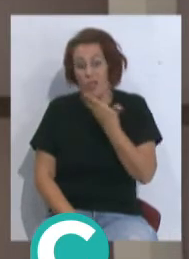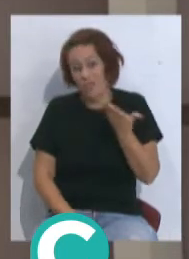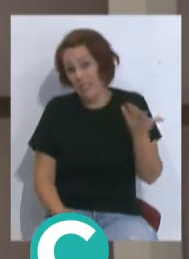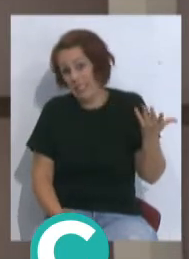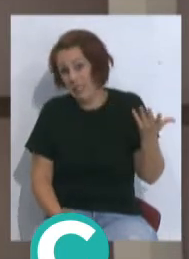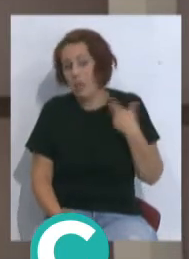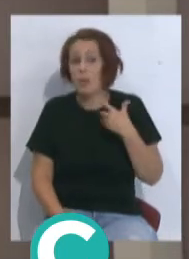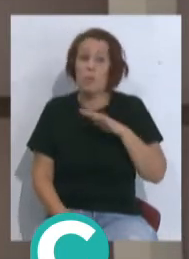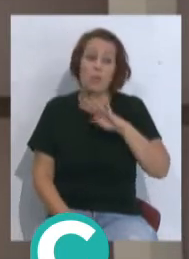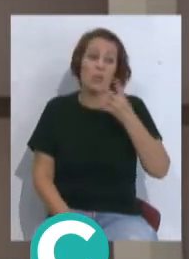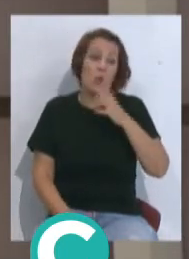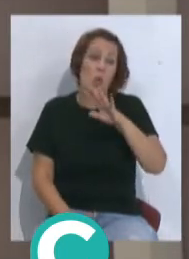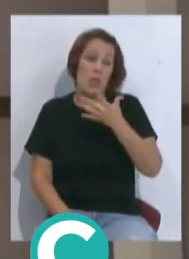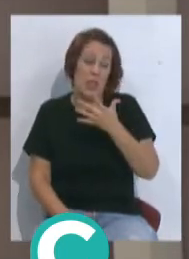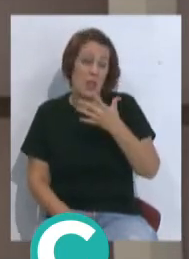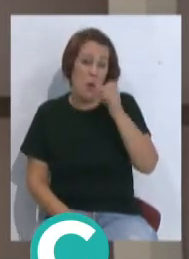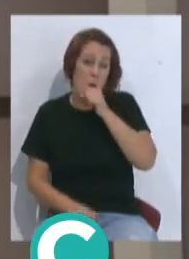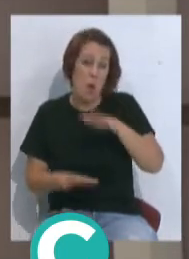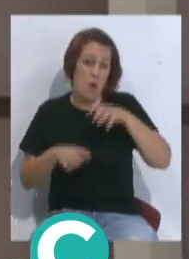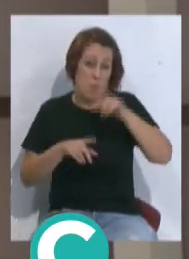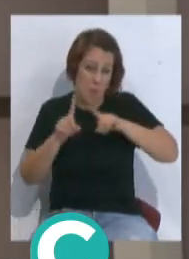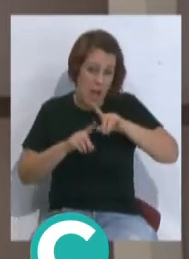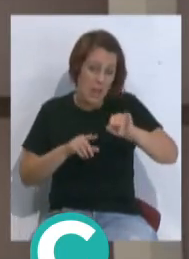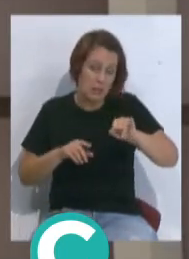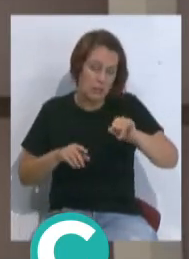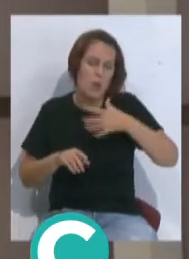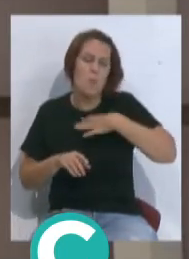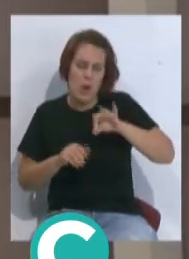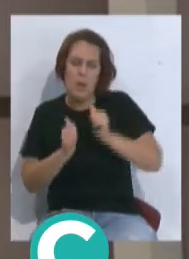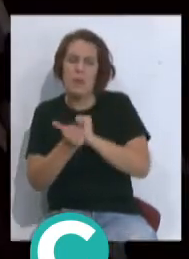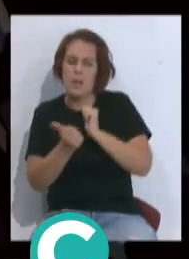que para 4 o 5 coros que tienen ese problema, creo que se podría haber hecho.